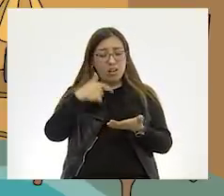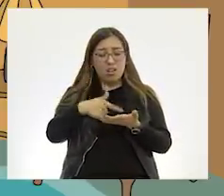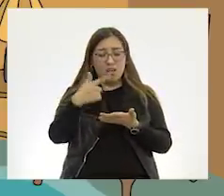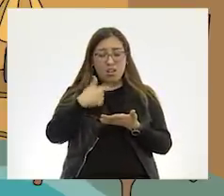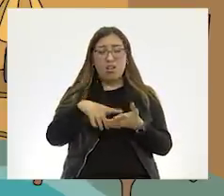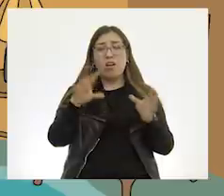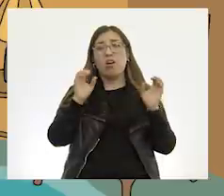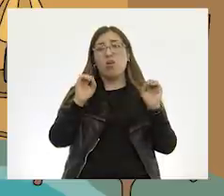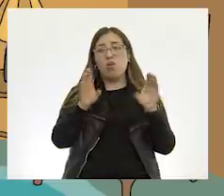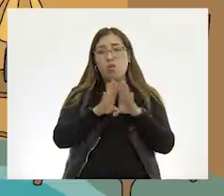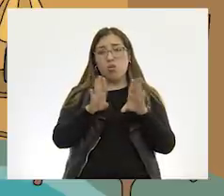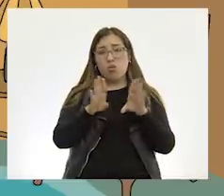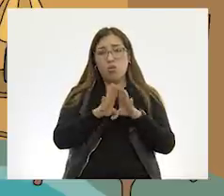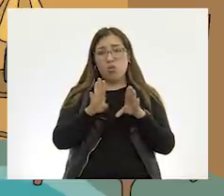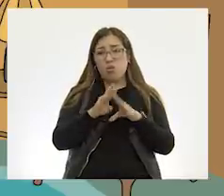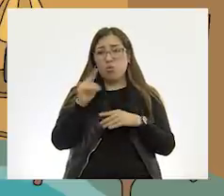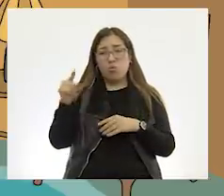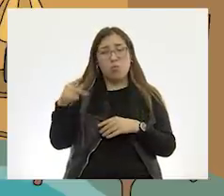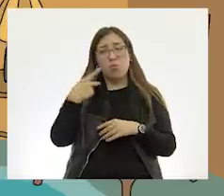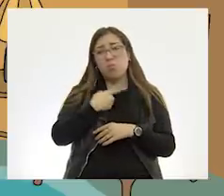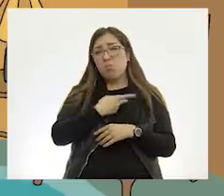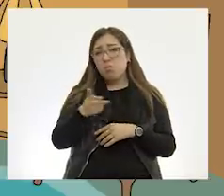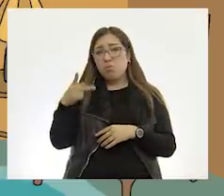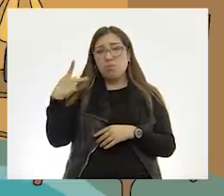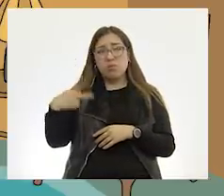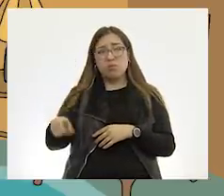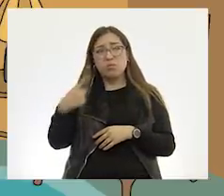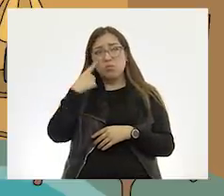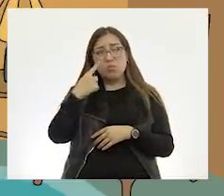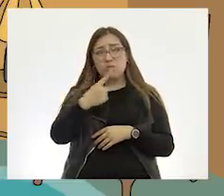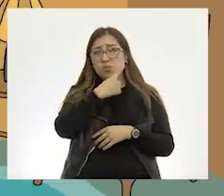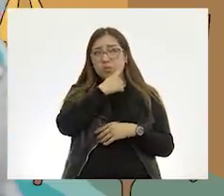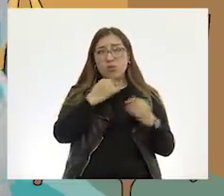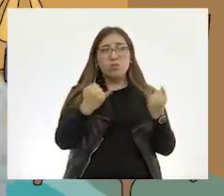Los locustomus o como se llaman, así que